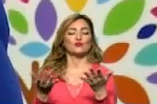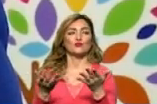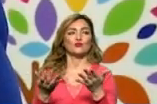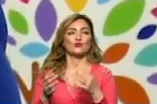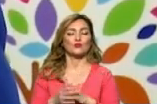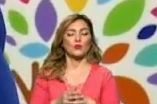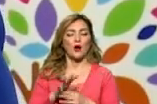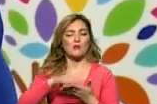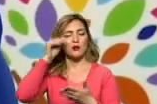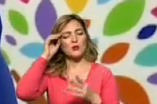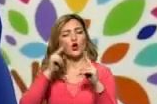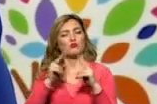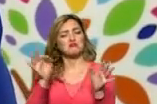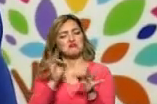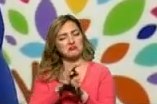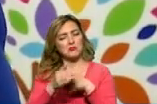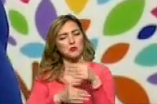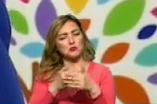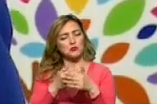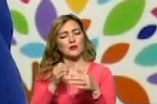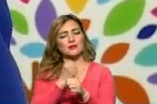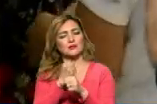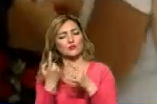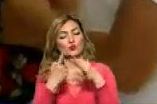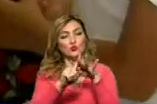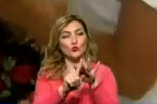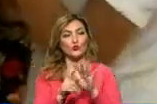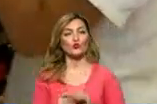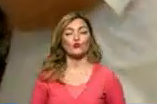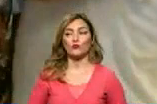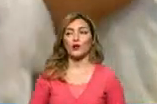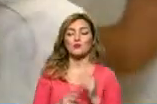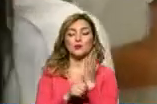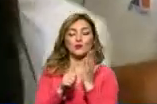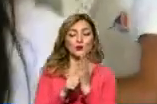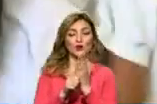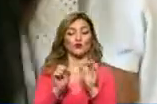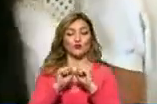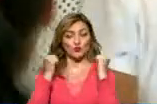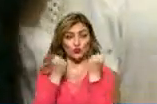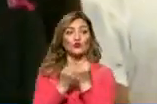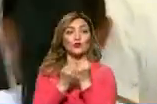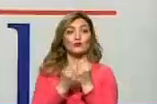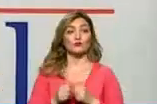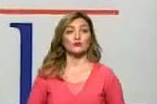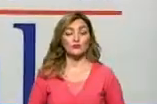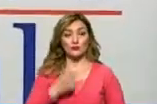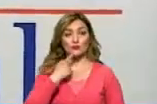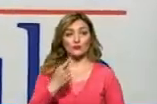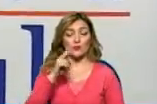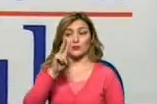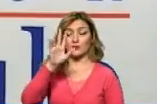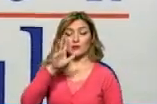entrenamiento cognitivo funcional y procesos de inclusión laboral. El Ministerio de Inclusión Económica y Social ha dicho que